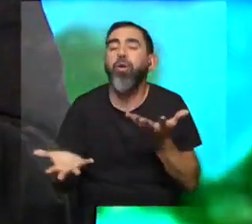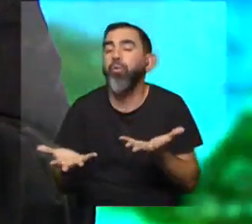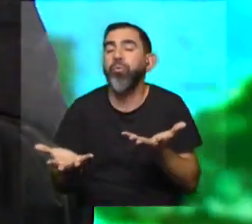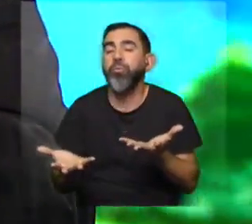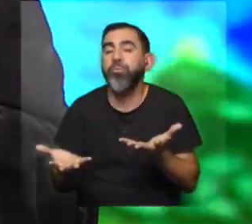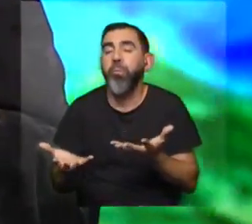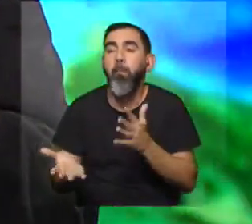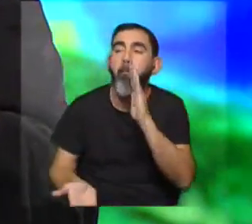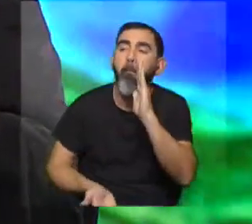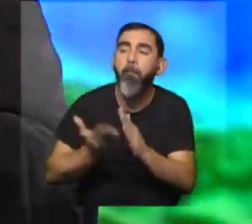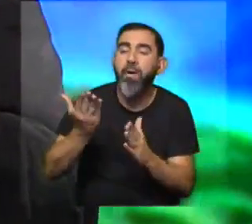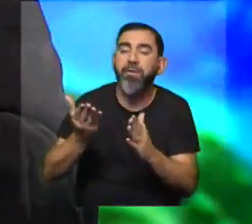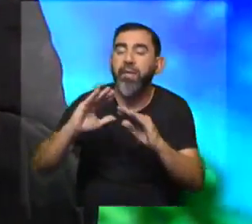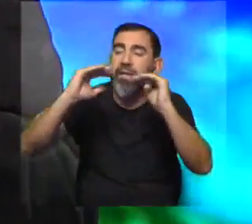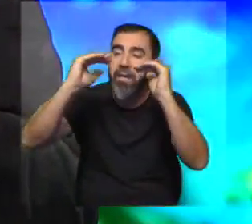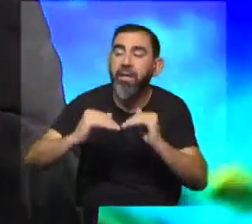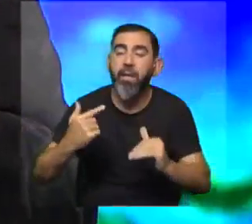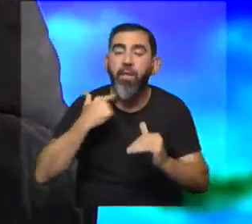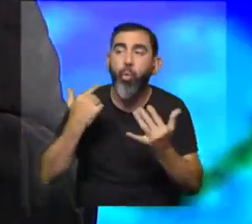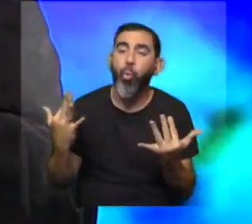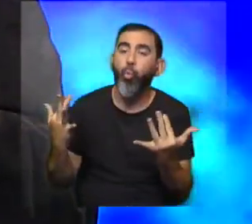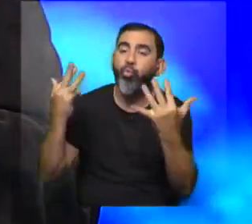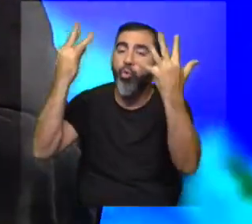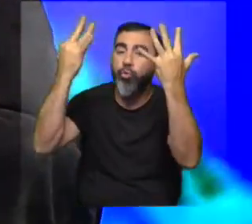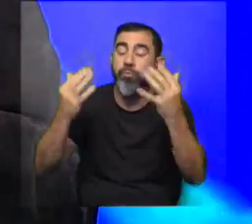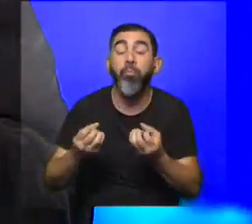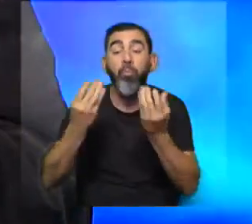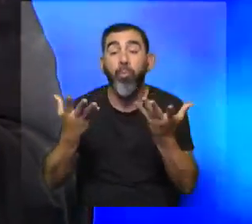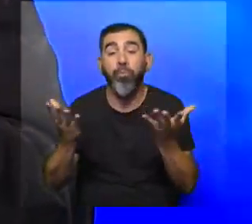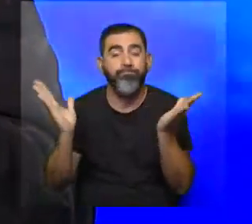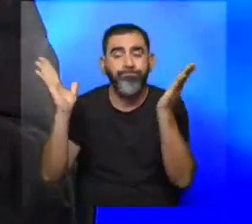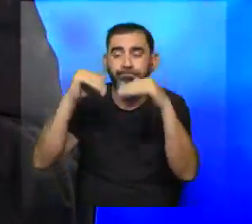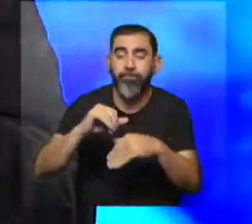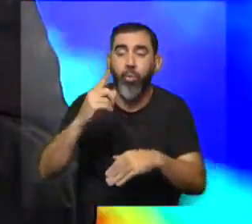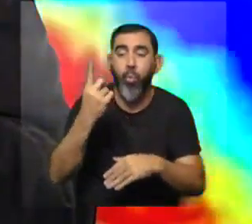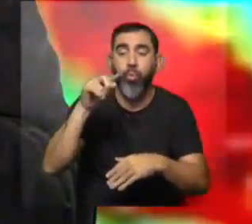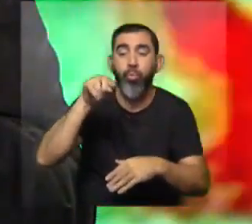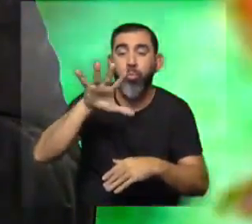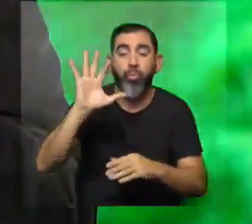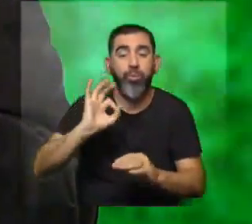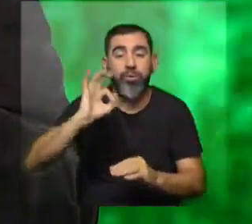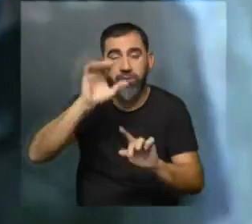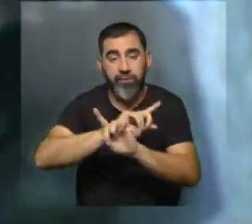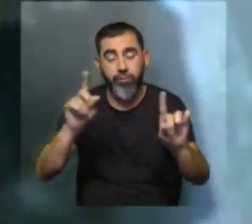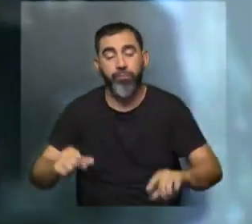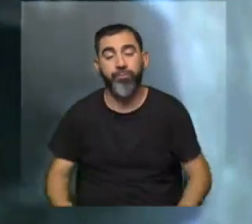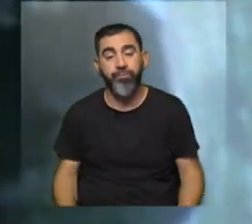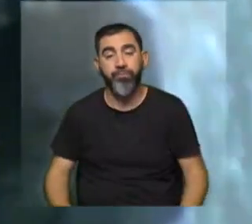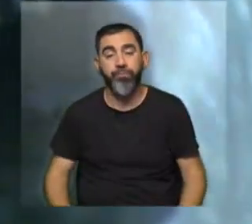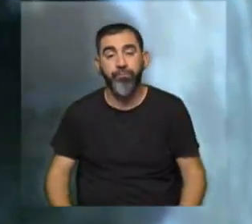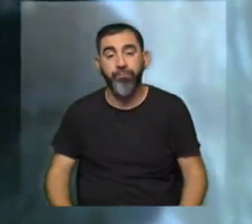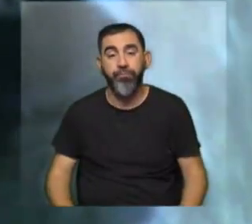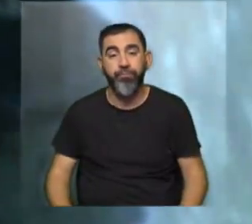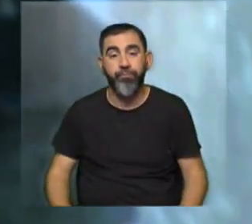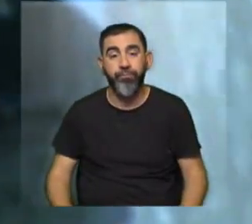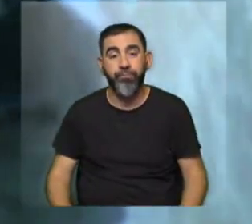más ambiciosos en sus reducciones de gases de efecto invernadero, porque si no, no vamos a llegar a 1,5 grados. ¿Sigue siendo